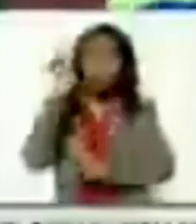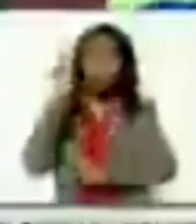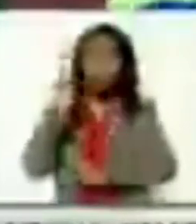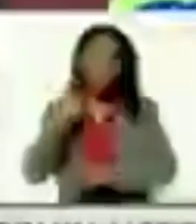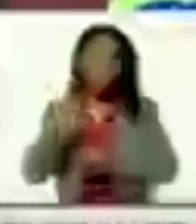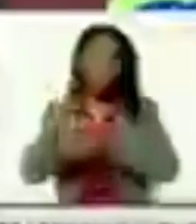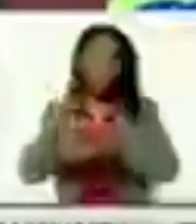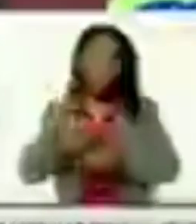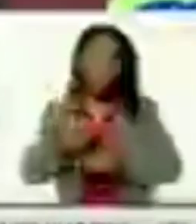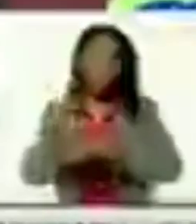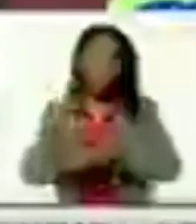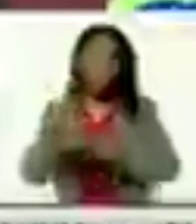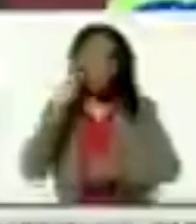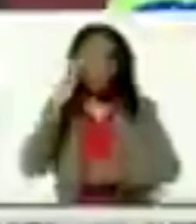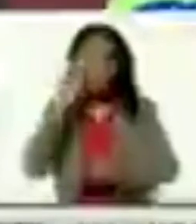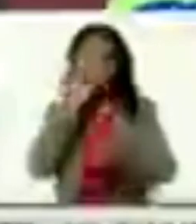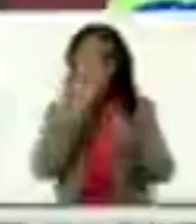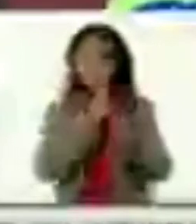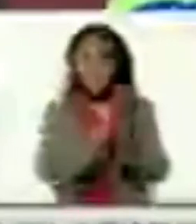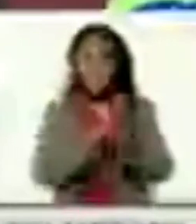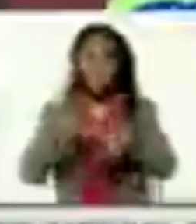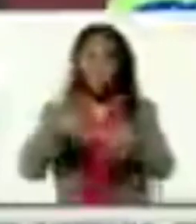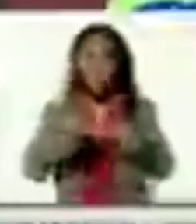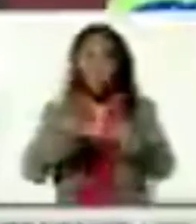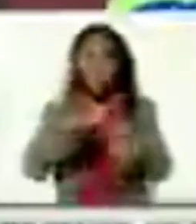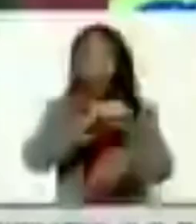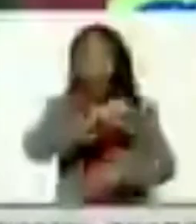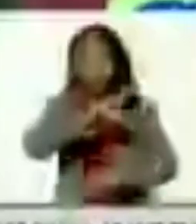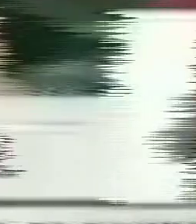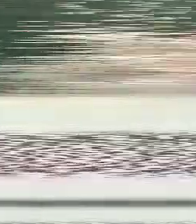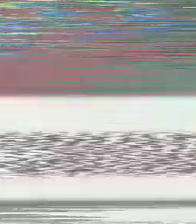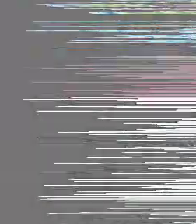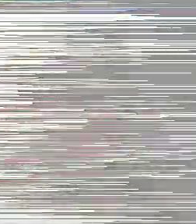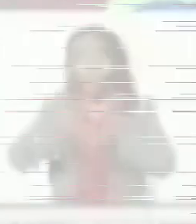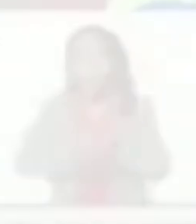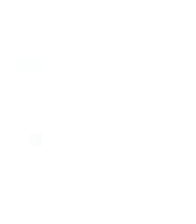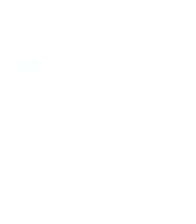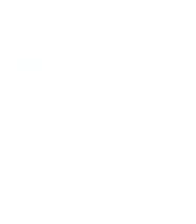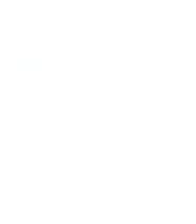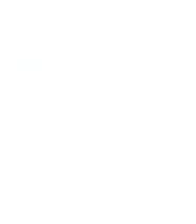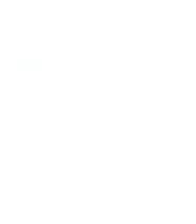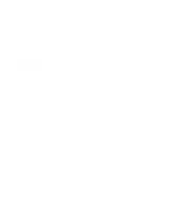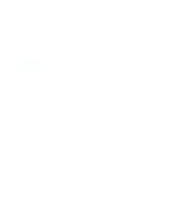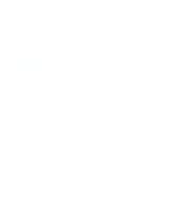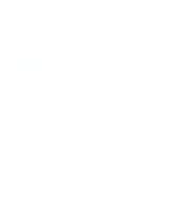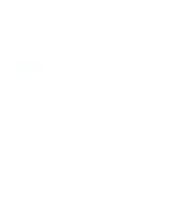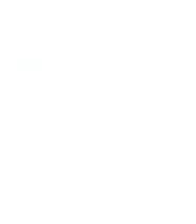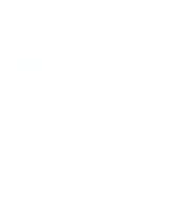quehacer en la frontera, en nuestros espacios marítimos, defendiendo nuestra soberanía.